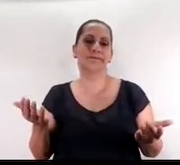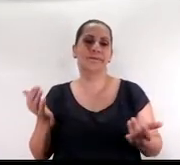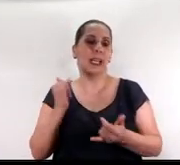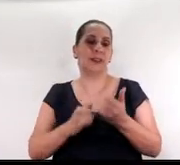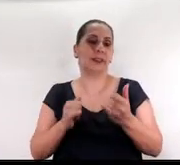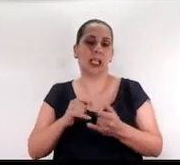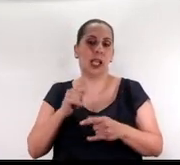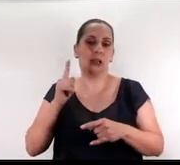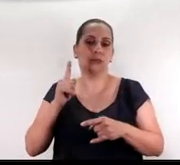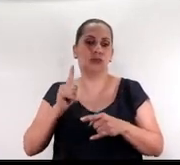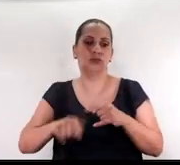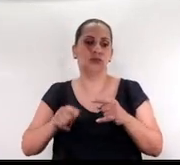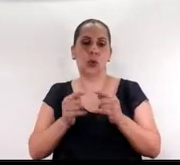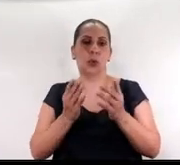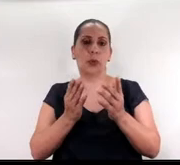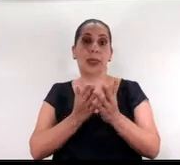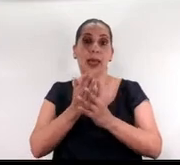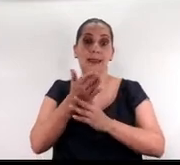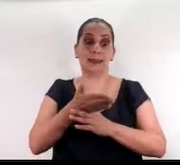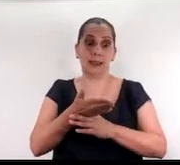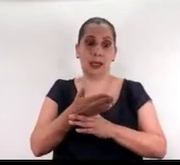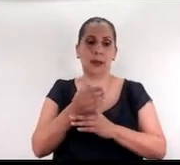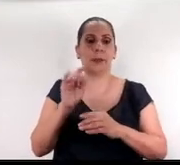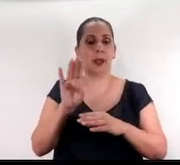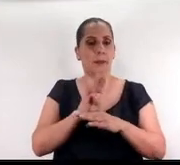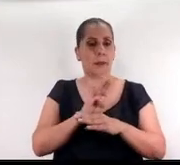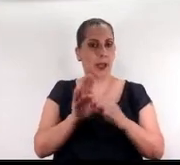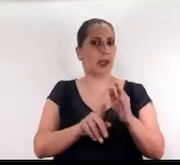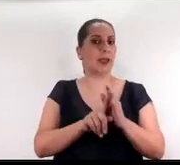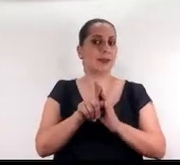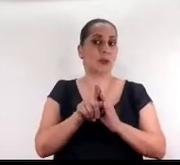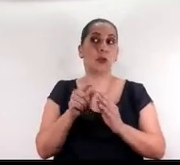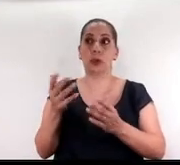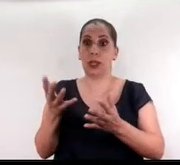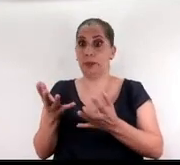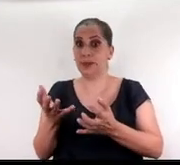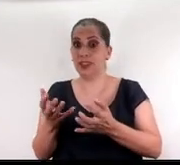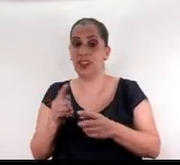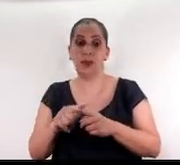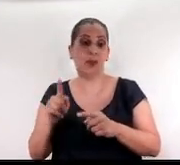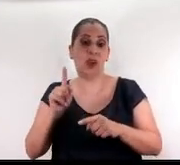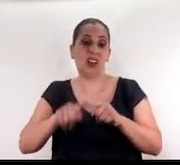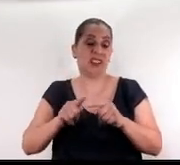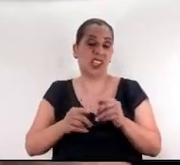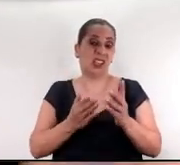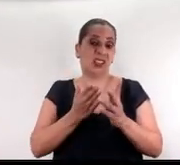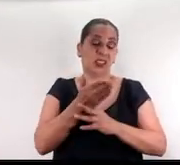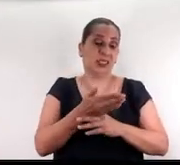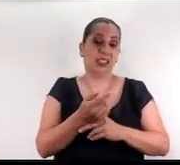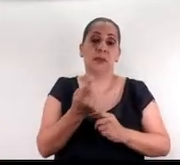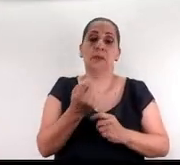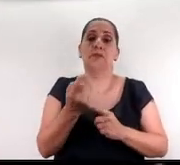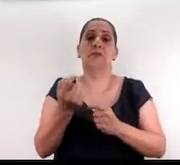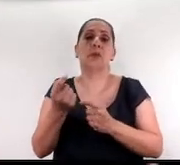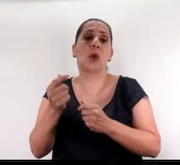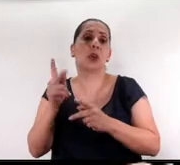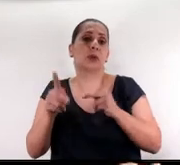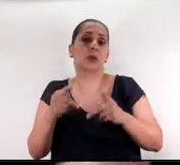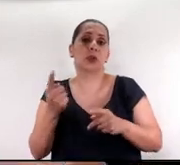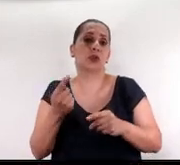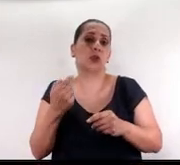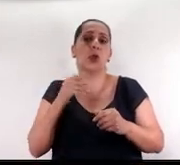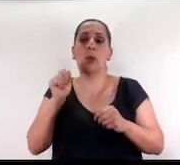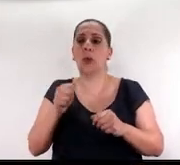solo acceden a la banca de desarrollo, por muy bien intencionado que estén, prácticamente los que accederían a la